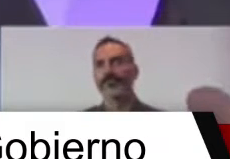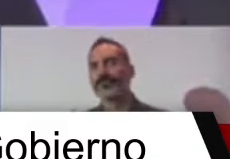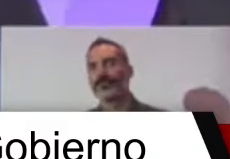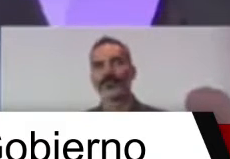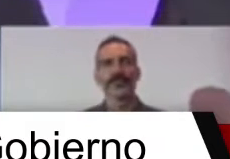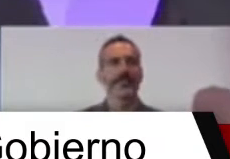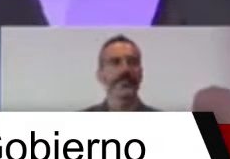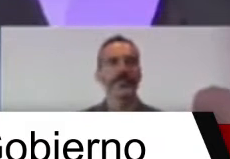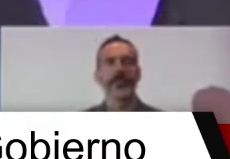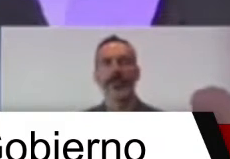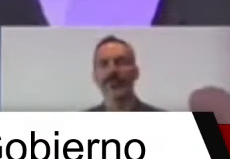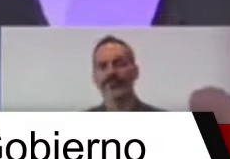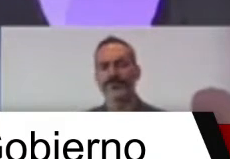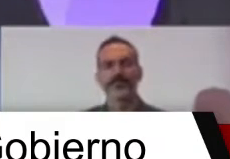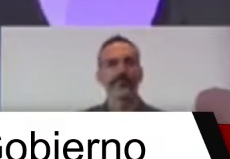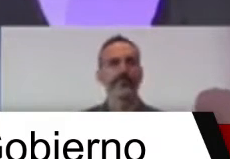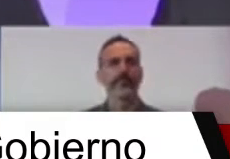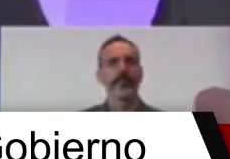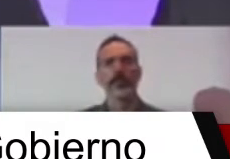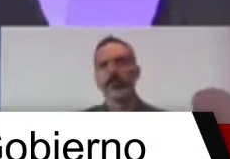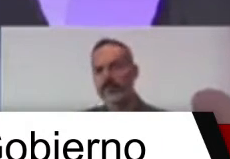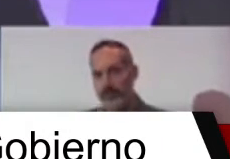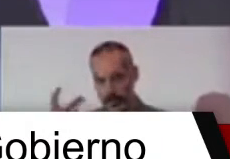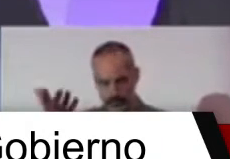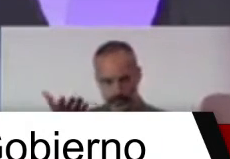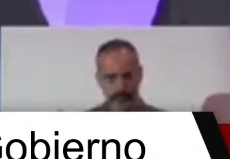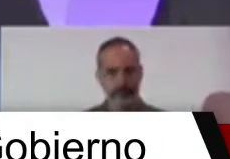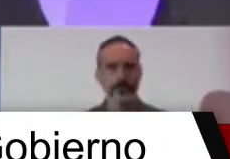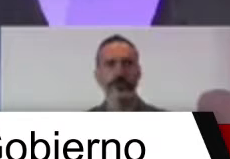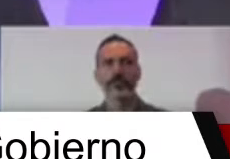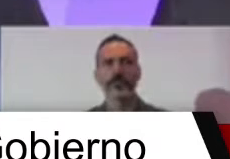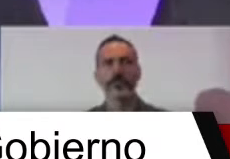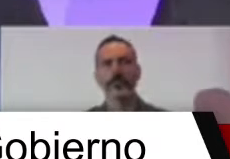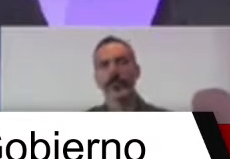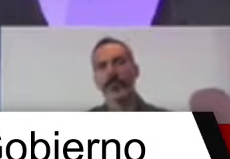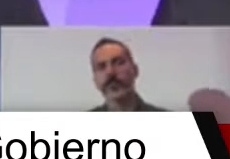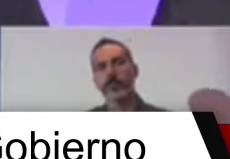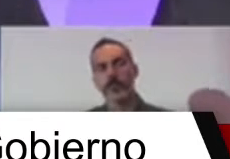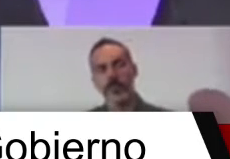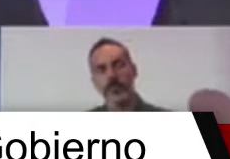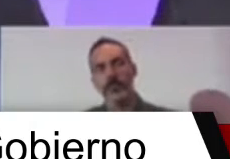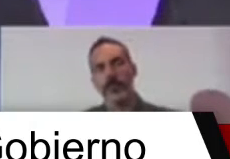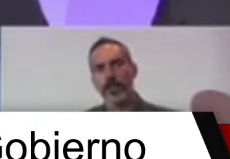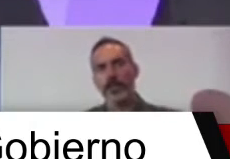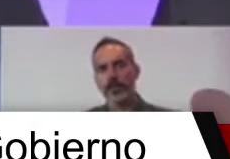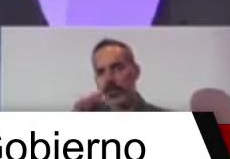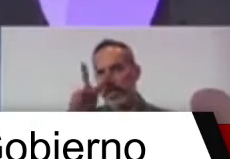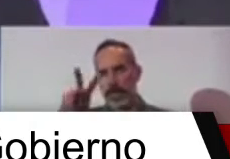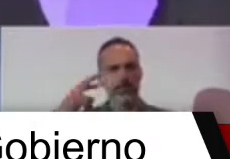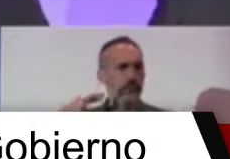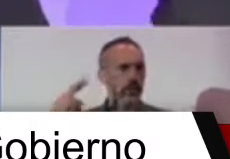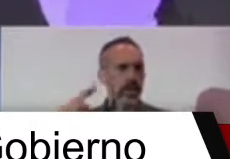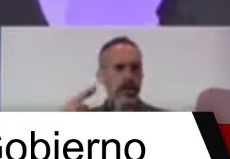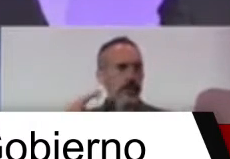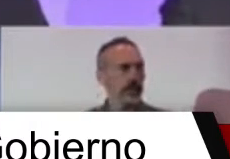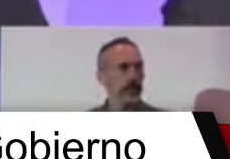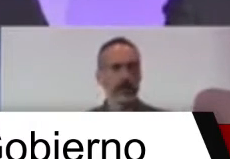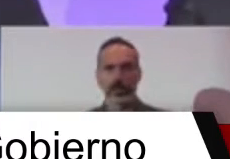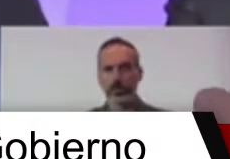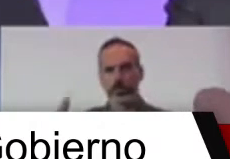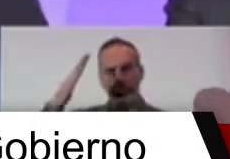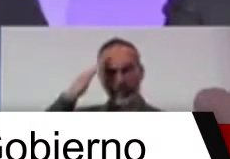ciudades capitales, agradezco su presencia, a los empresarios, a los medios de comunicación, a los